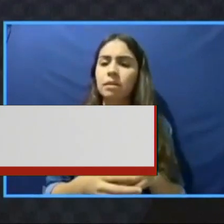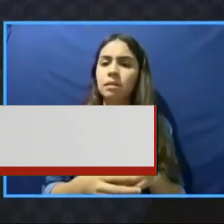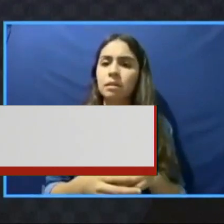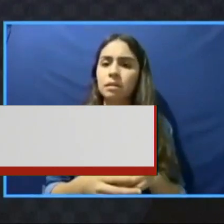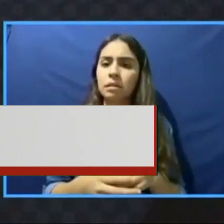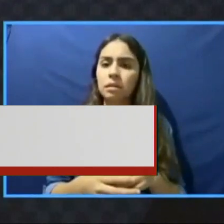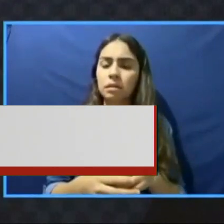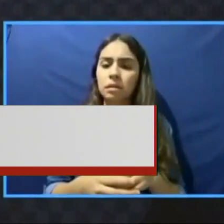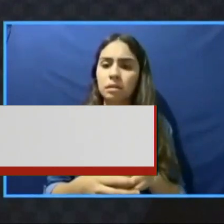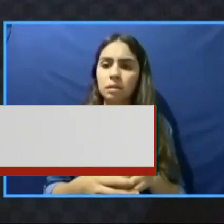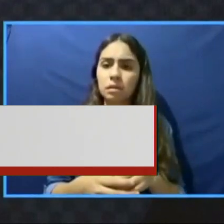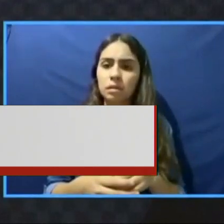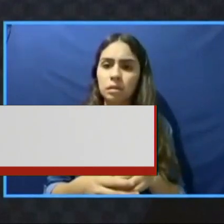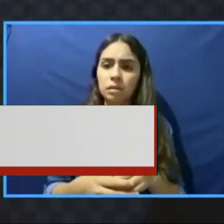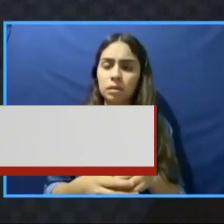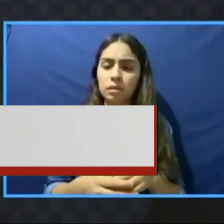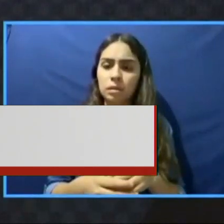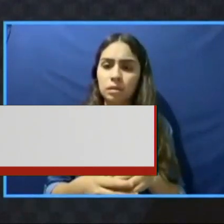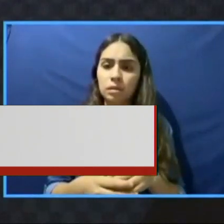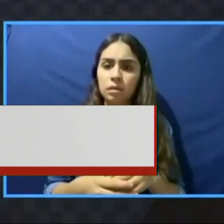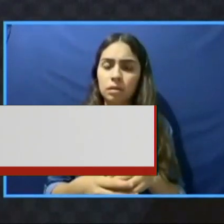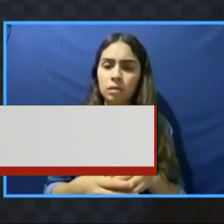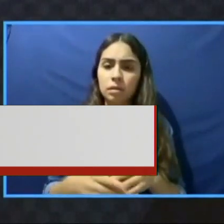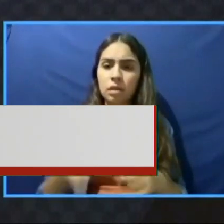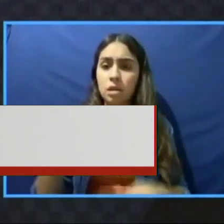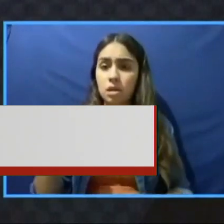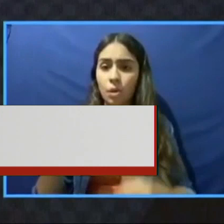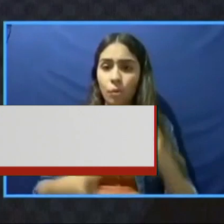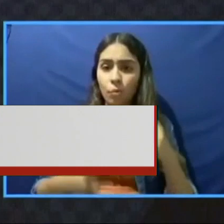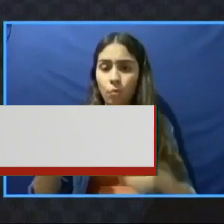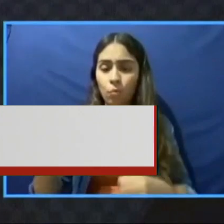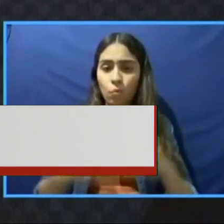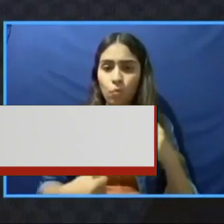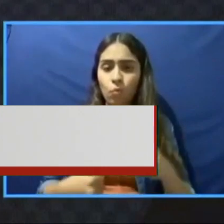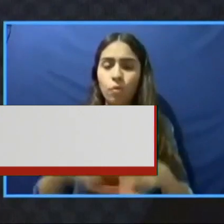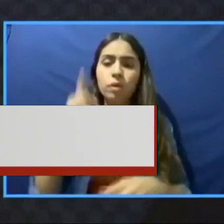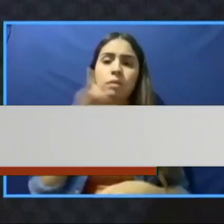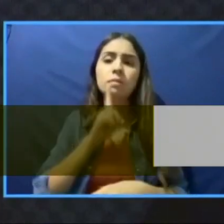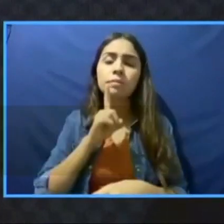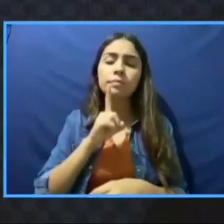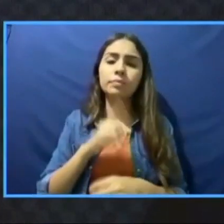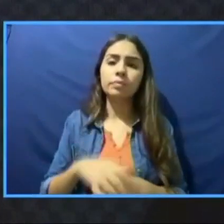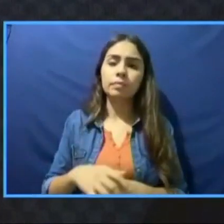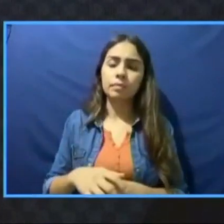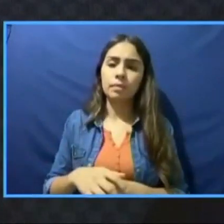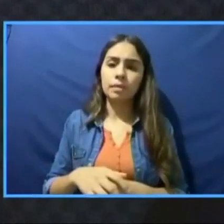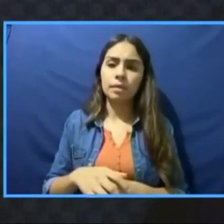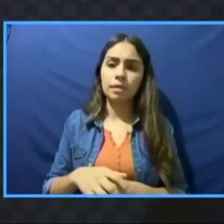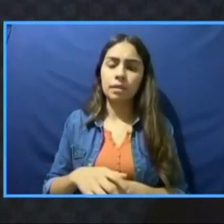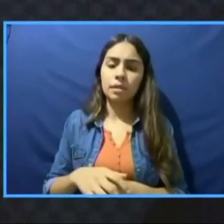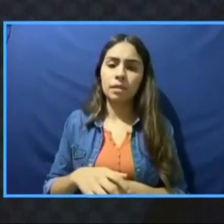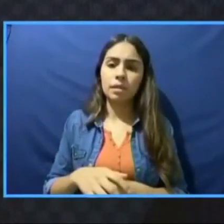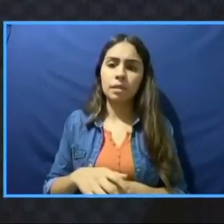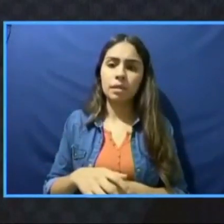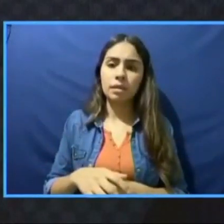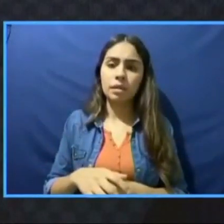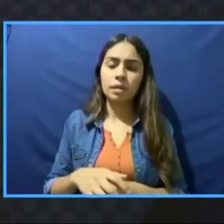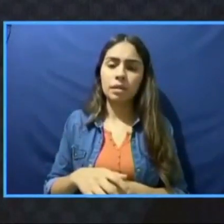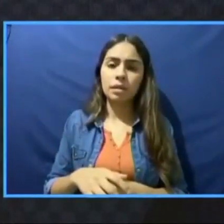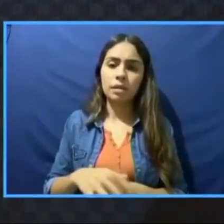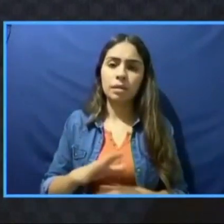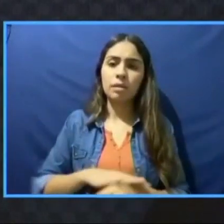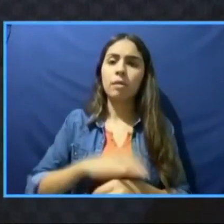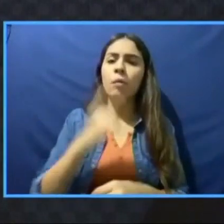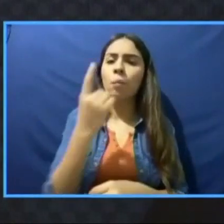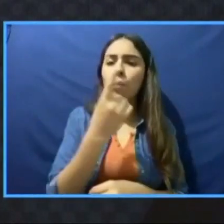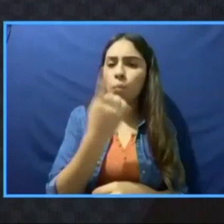de obligada acción que tanto el Ministerio Público, la Fiscalía Especializada